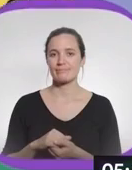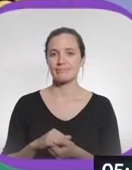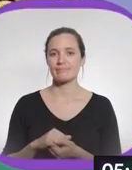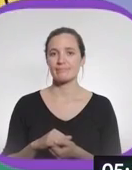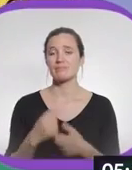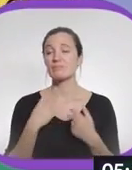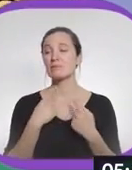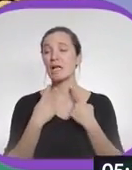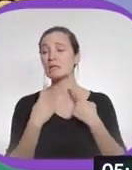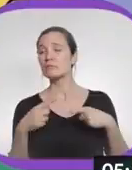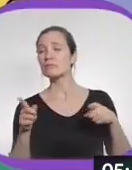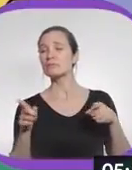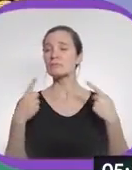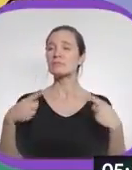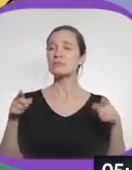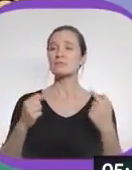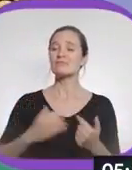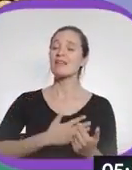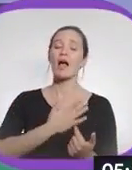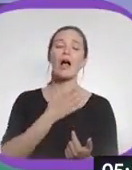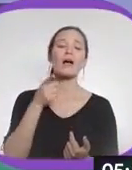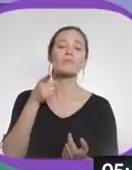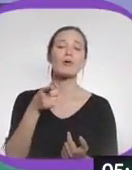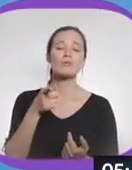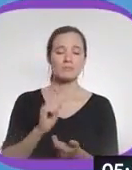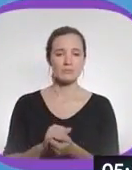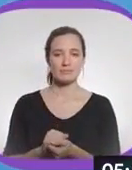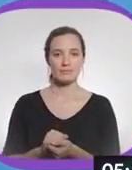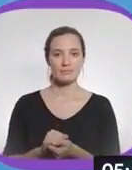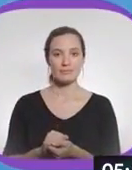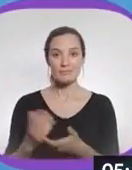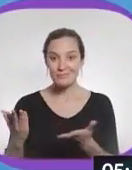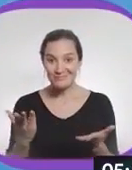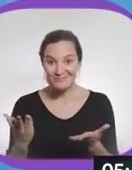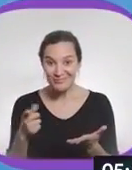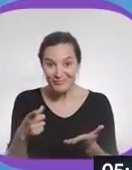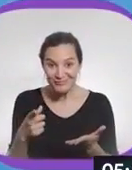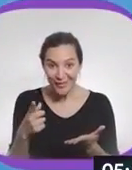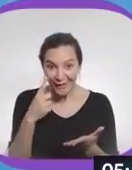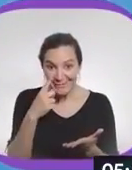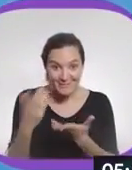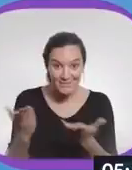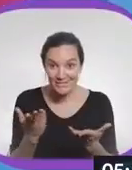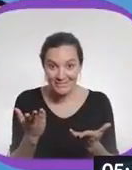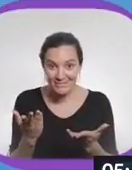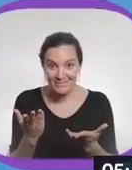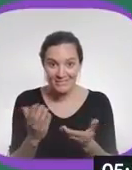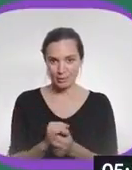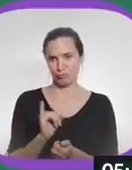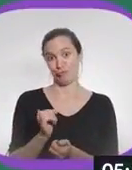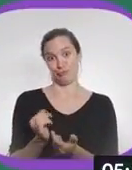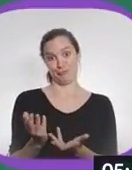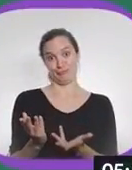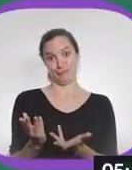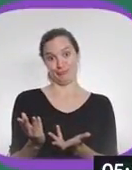¡Tres! ¡Yo amo a Timmy Turner! ¡Espera, dónde está mi guitarra! ¡Sparky! ¡Estás vivo!